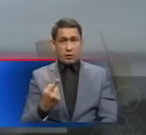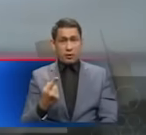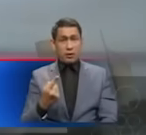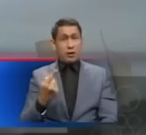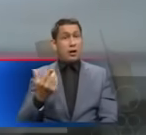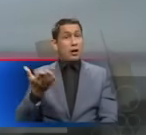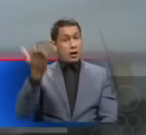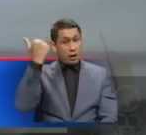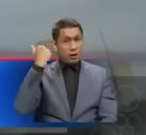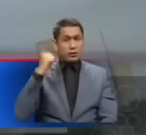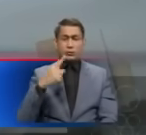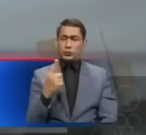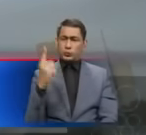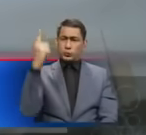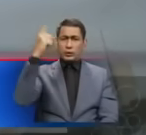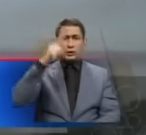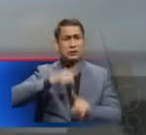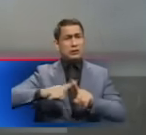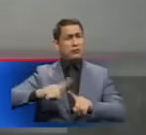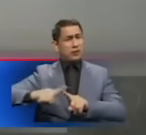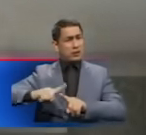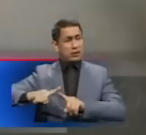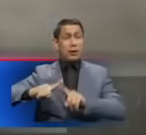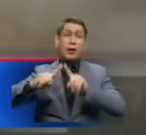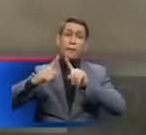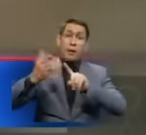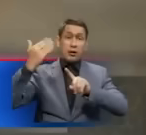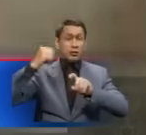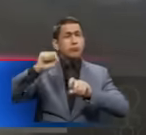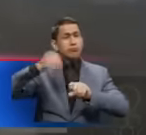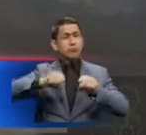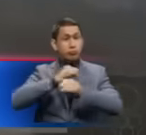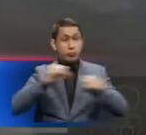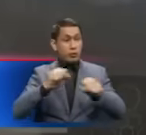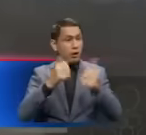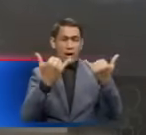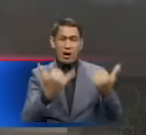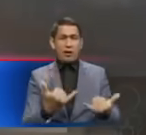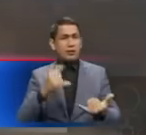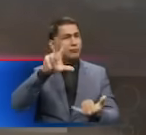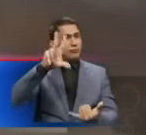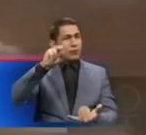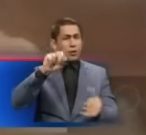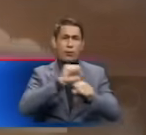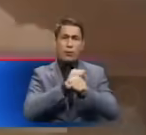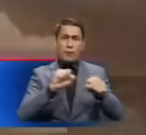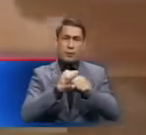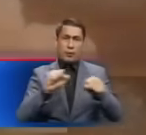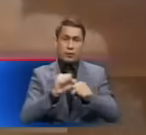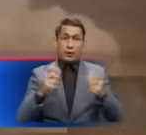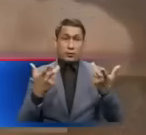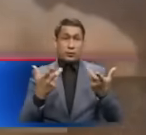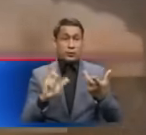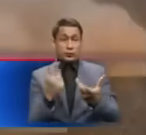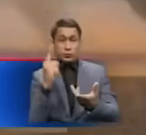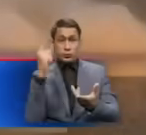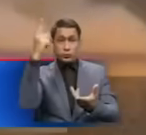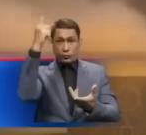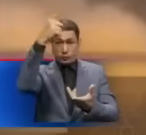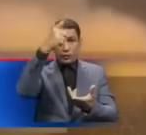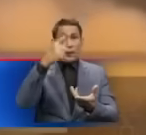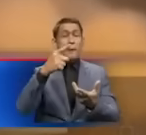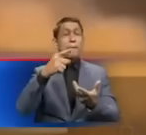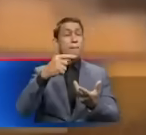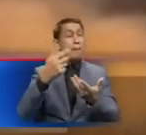año pasado. La compañía de Musk confía en Starship para lograr su objetivo de llevar a la humanidad a Marte.